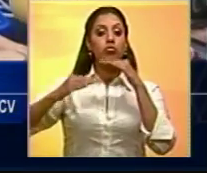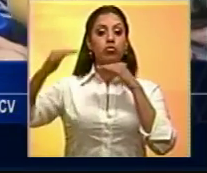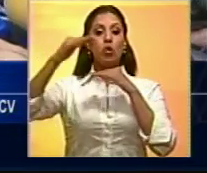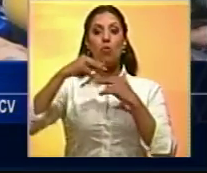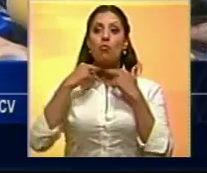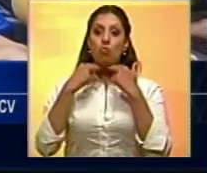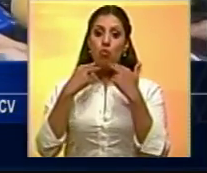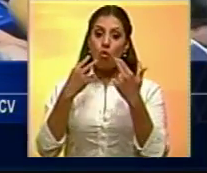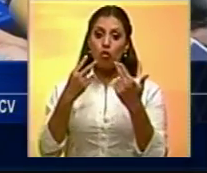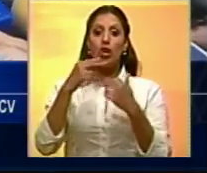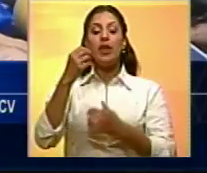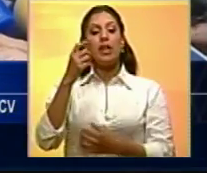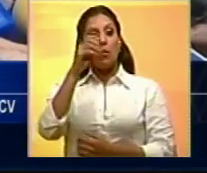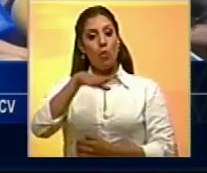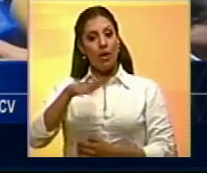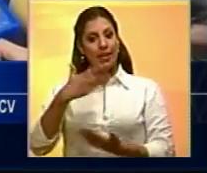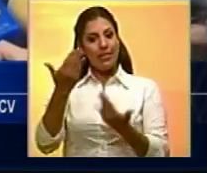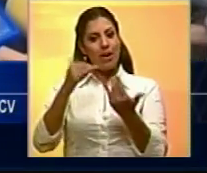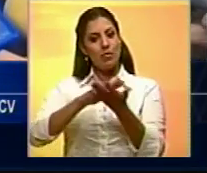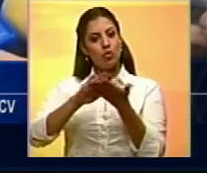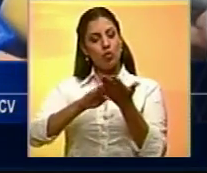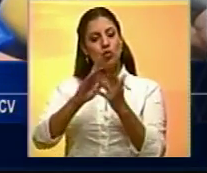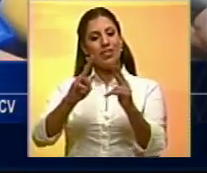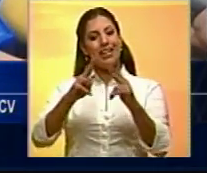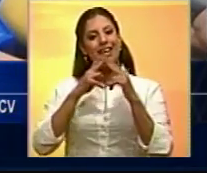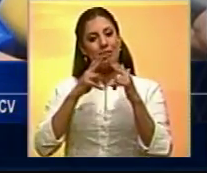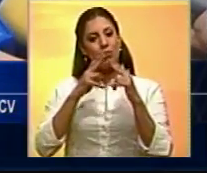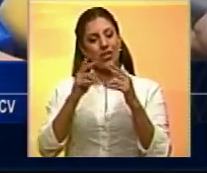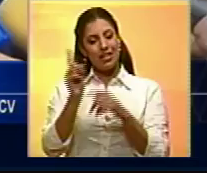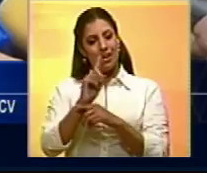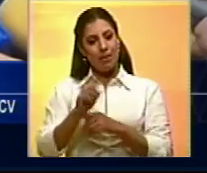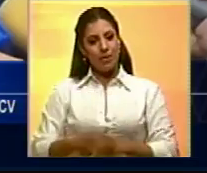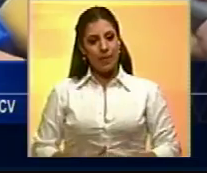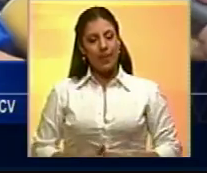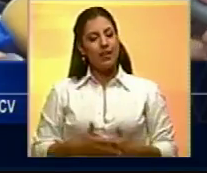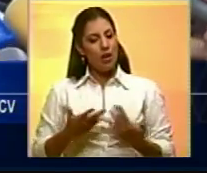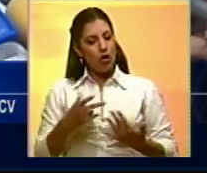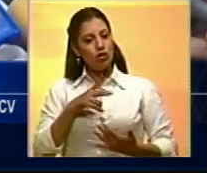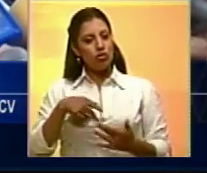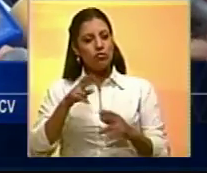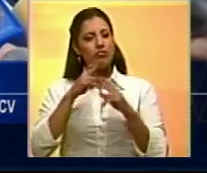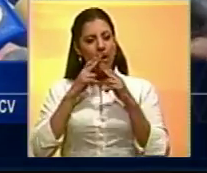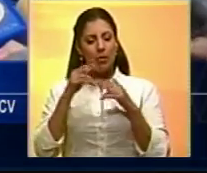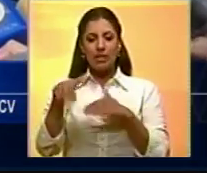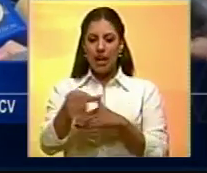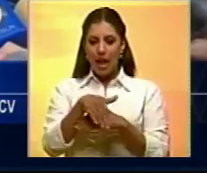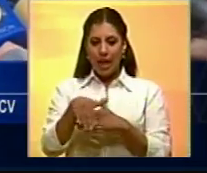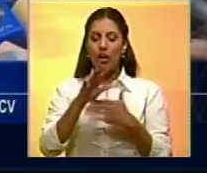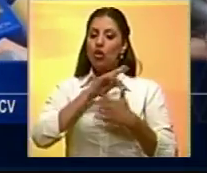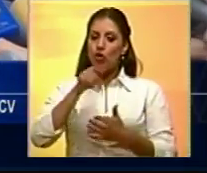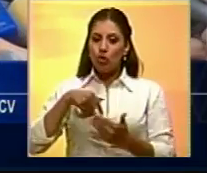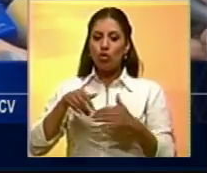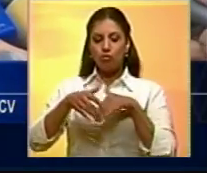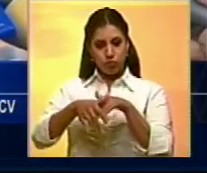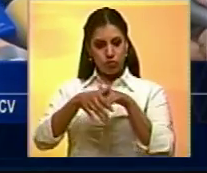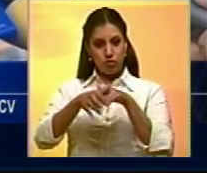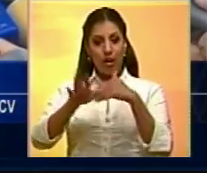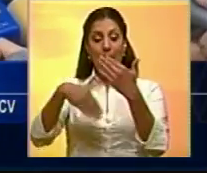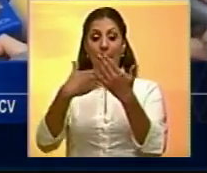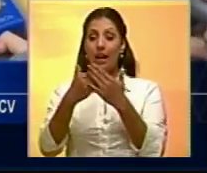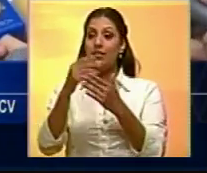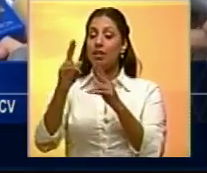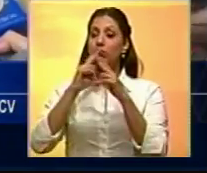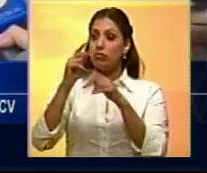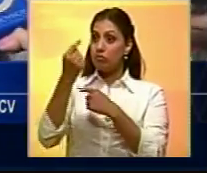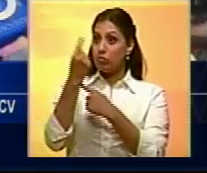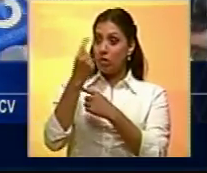y de que el pueblo quiere ver soluciones y respuestas de ese diálogo. Que vamos a esperar los resultados en la calle y vamos a seguir movilizados hasta que nuestras